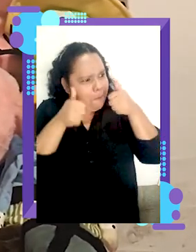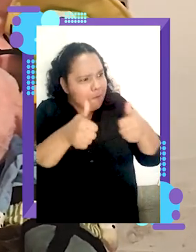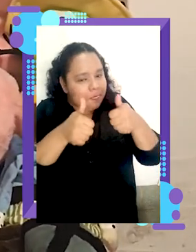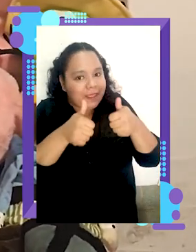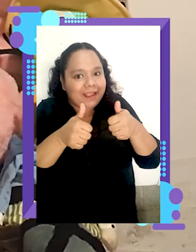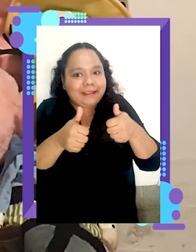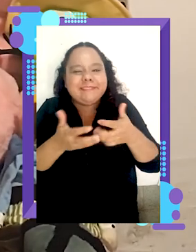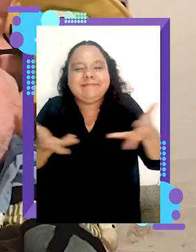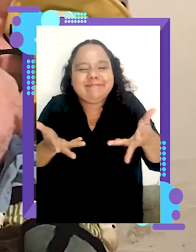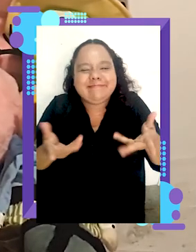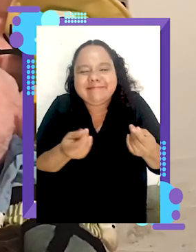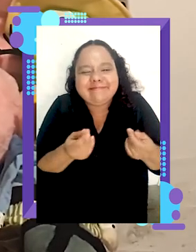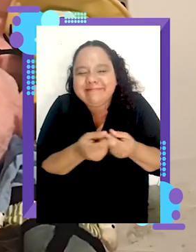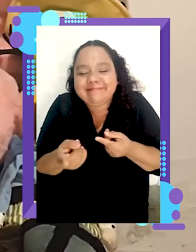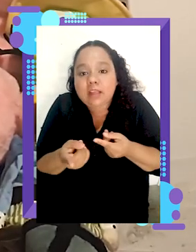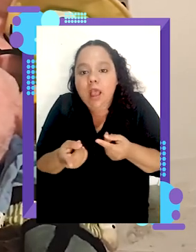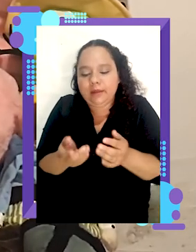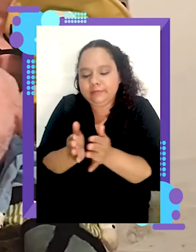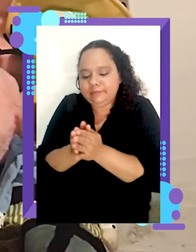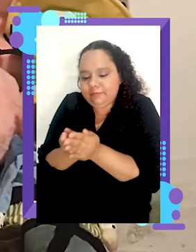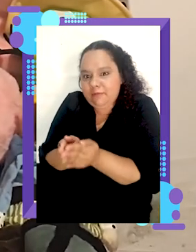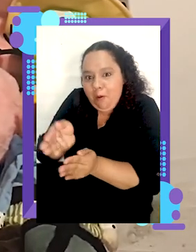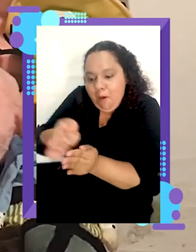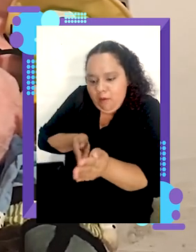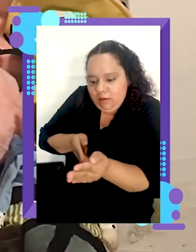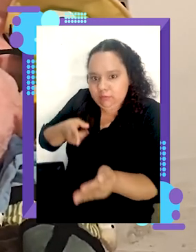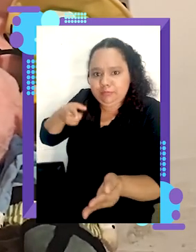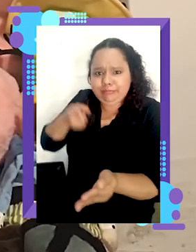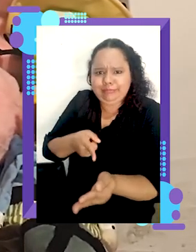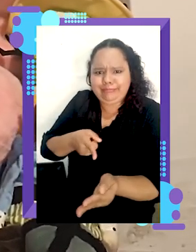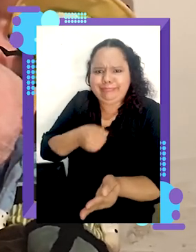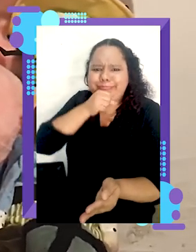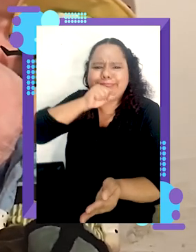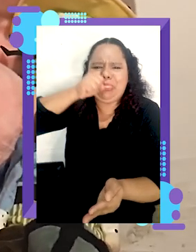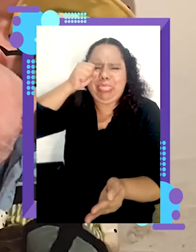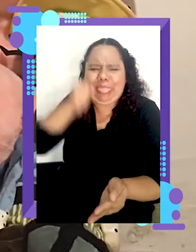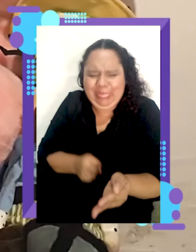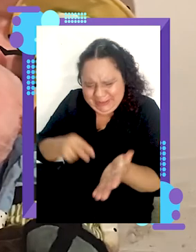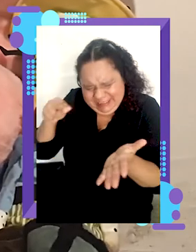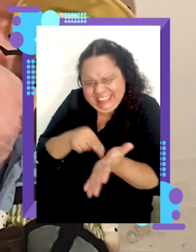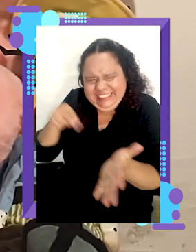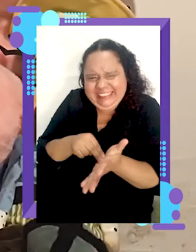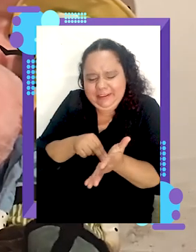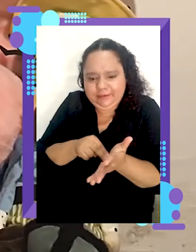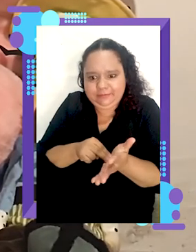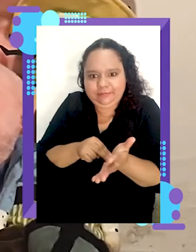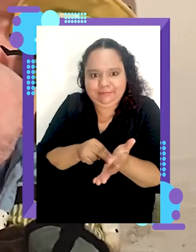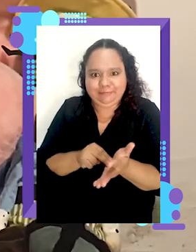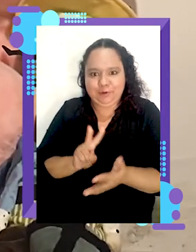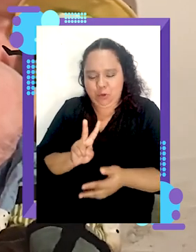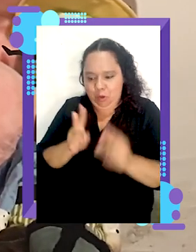bien! ¿Adivinen qué pasó? ¡El zapote estaba podrido! Y ellos se